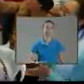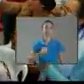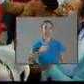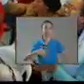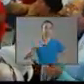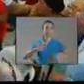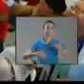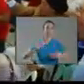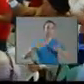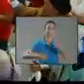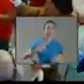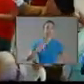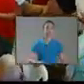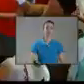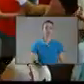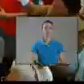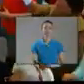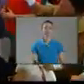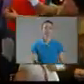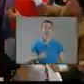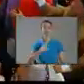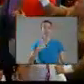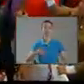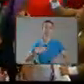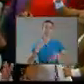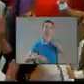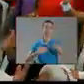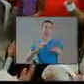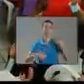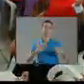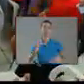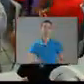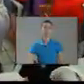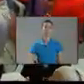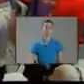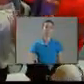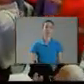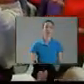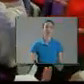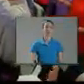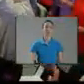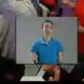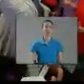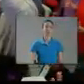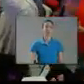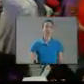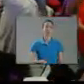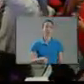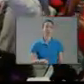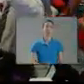me gozaré, me gozaré, me gozaré, me gozaré, me gozaré, me